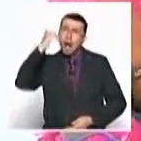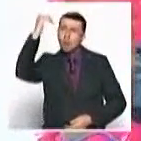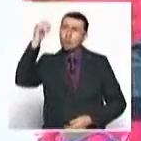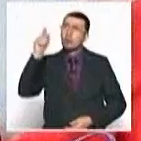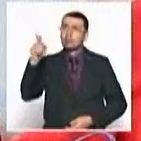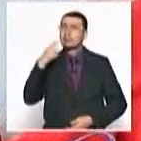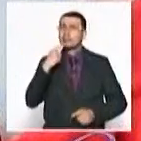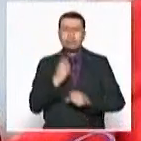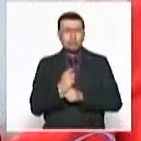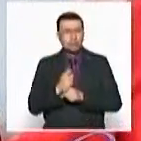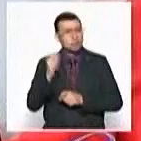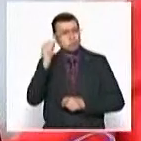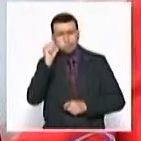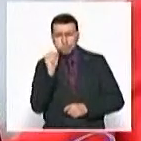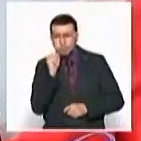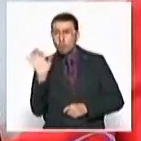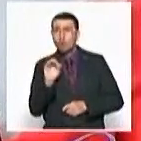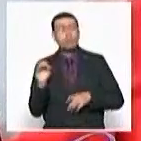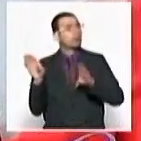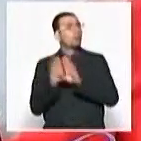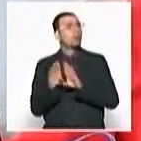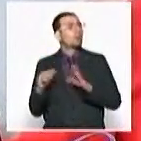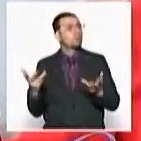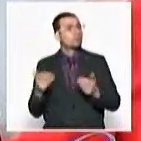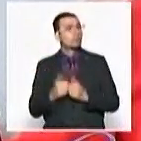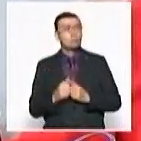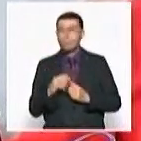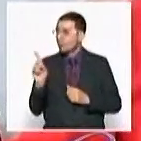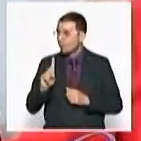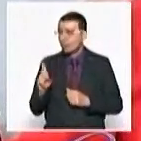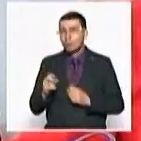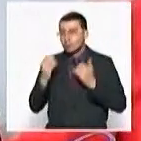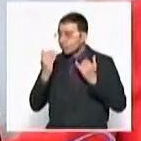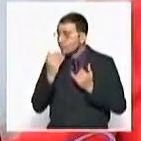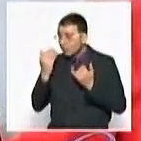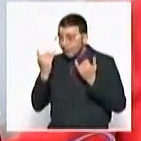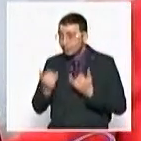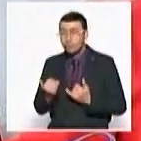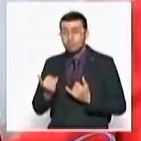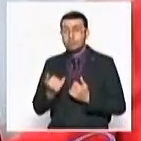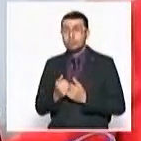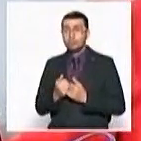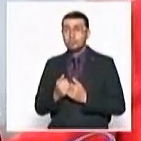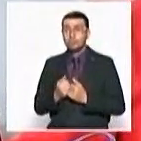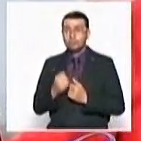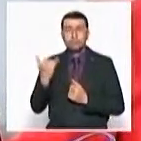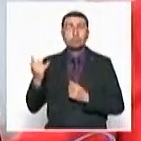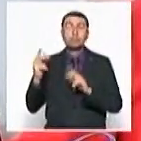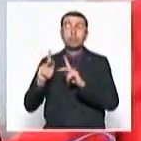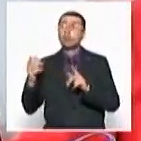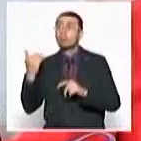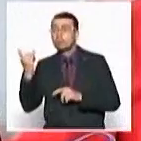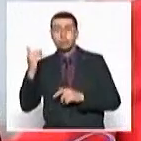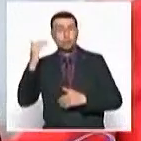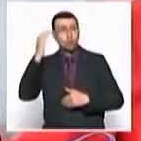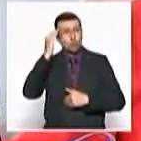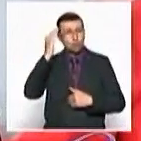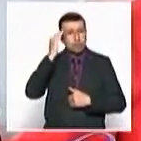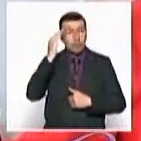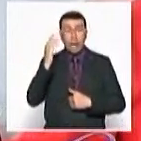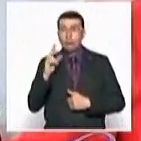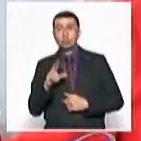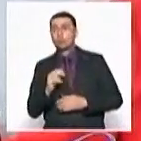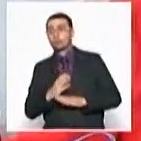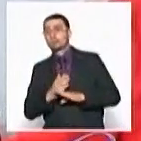siendo igual como antes? No, lo que pasa es que cada vez las personas tienen más conciencia de los no